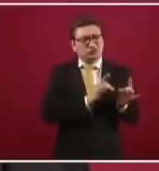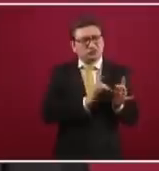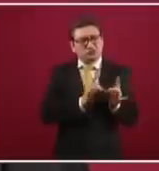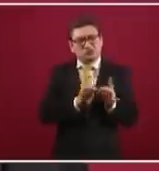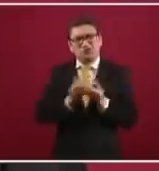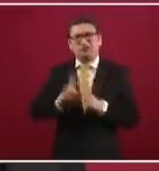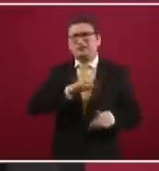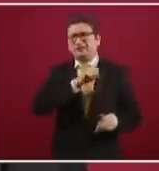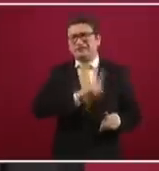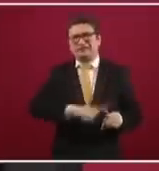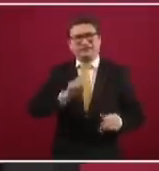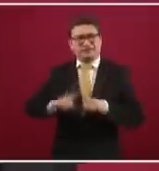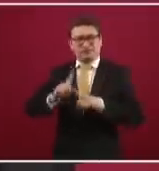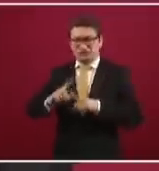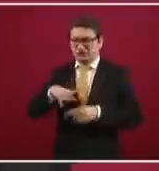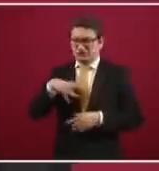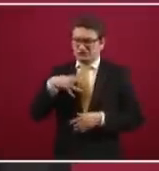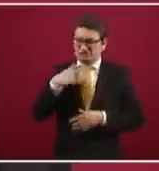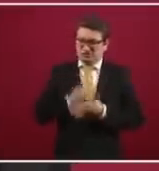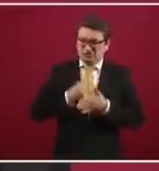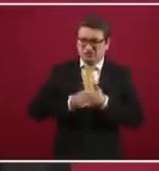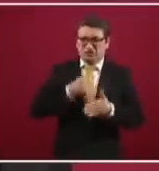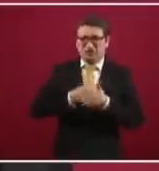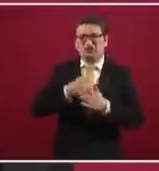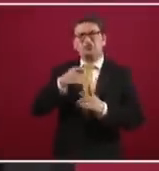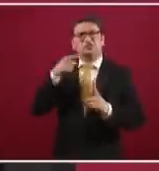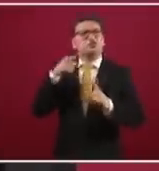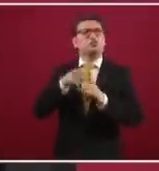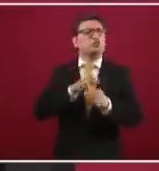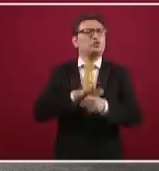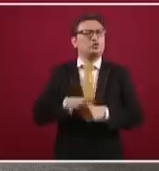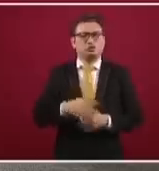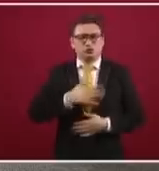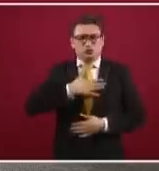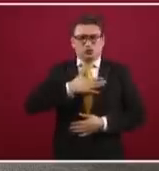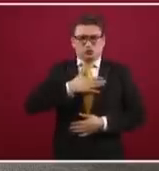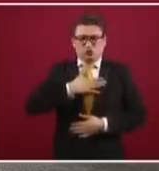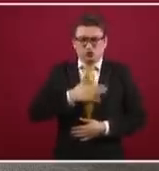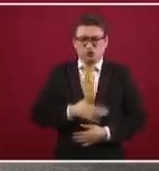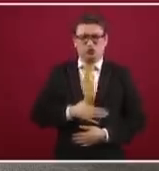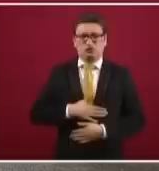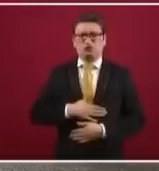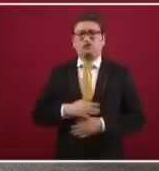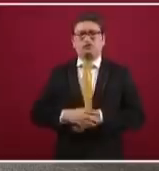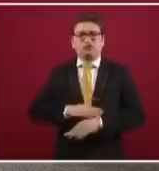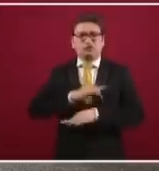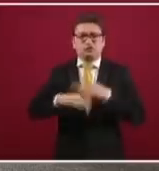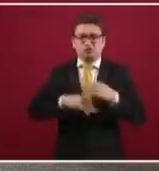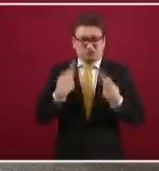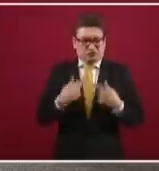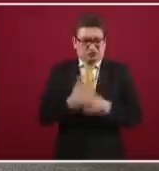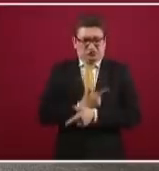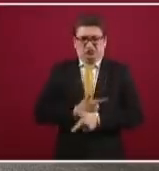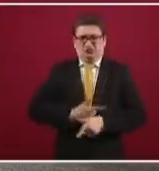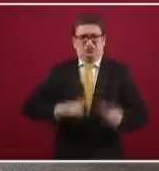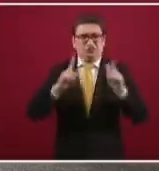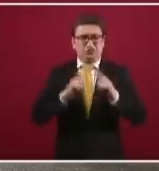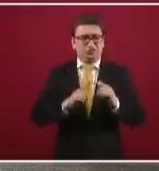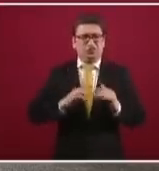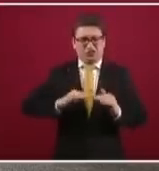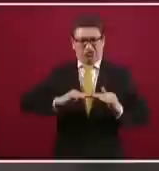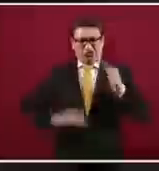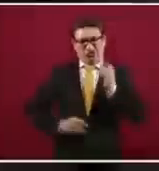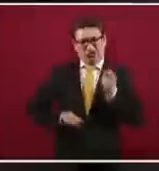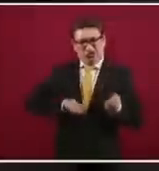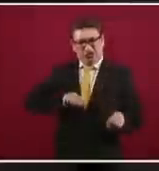sabido luchar por la justicia, por la emancipación, en contra de la esclavitud